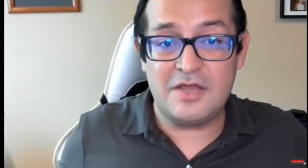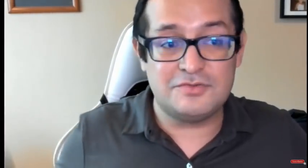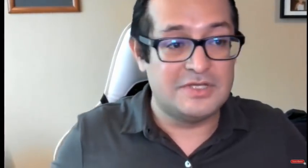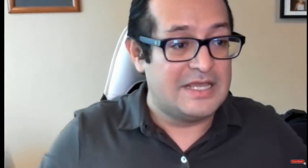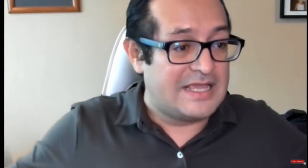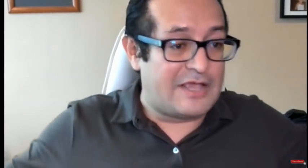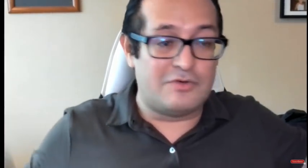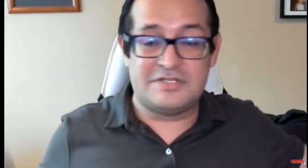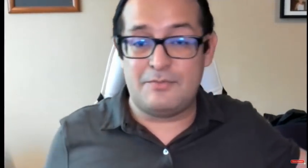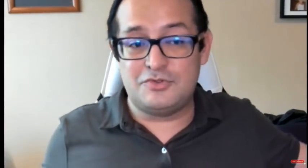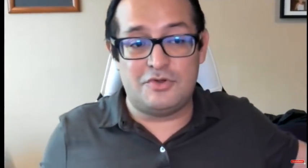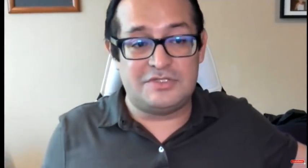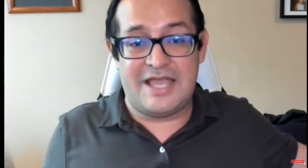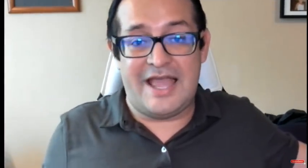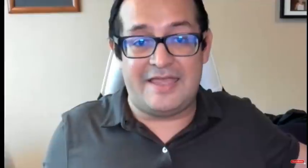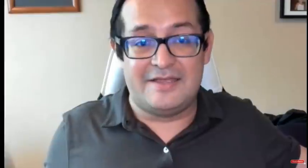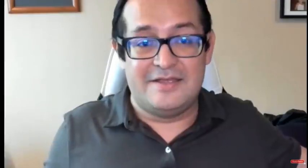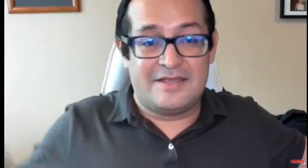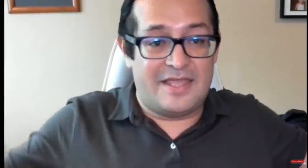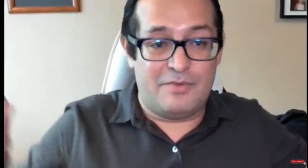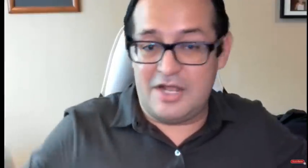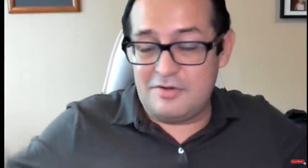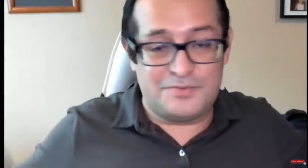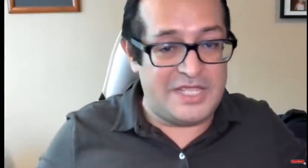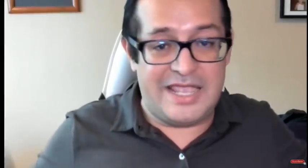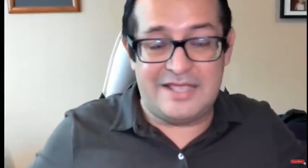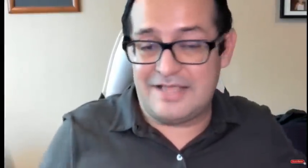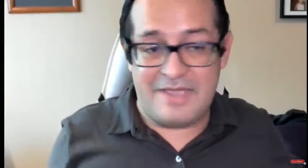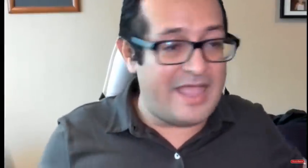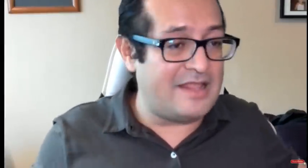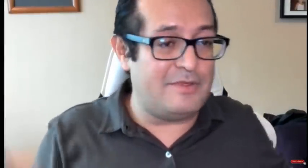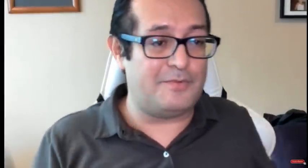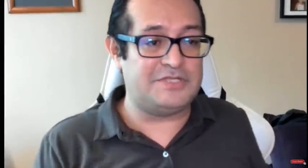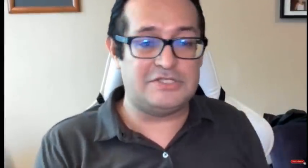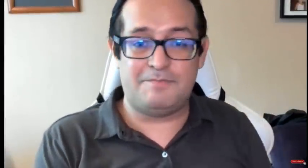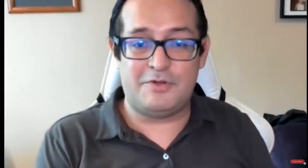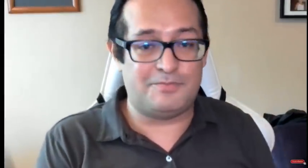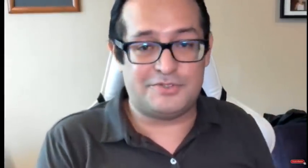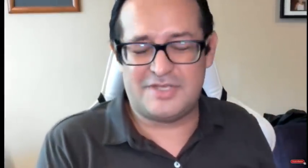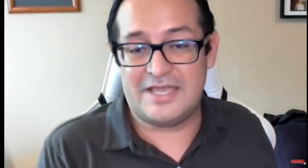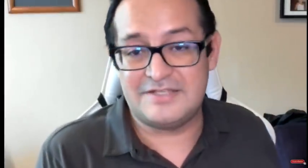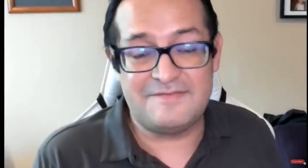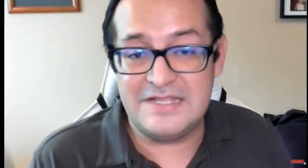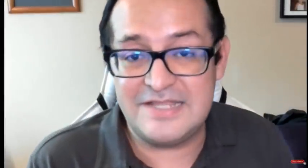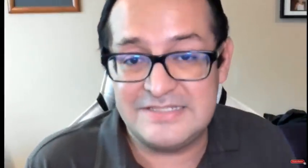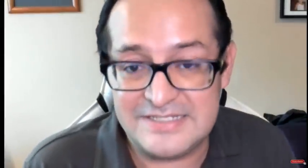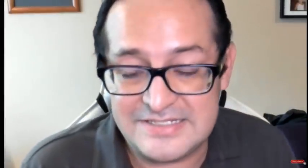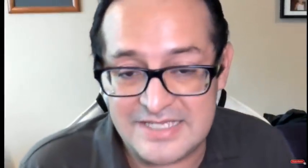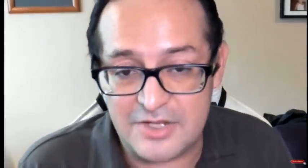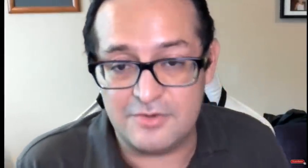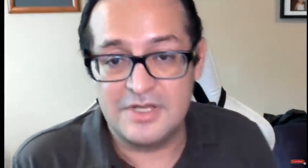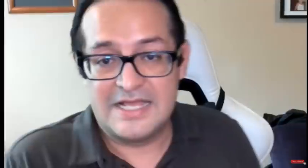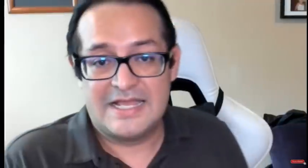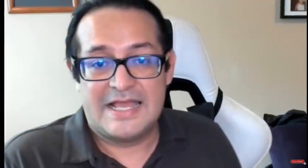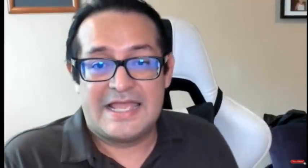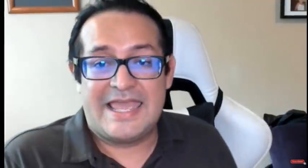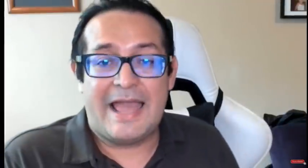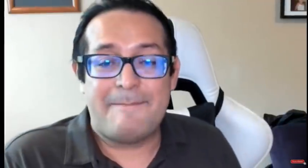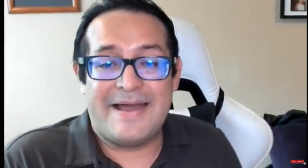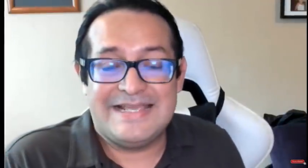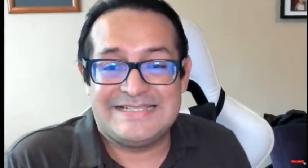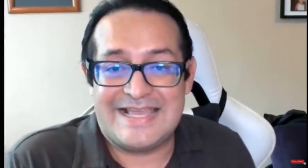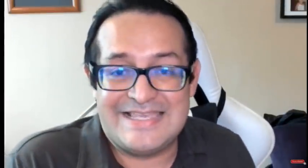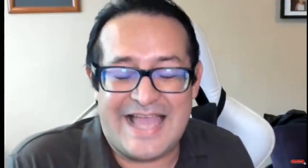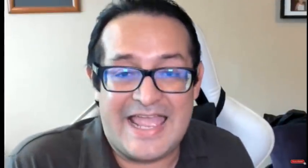los vídeos que conozcamos todos que hay qué bueno si también en el vídeo proceso pero pues que se filtre si es necesario que